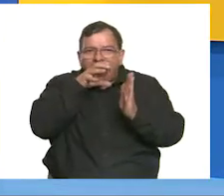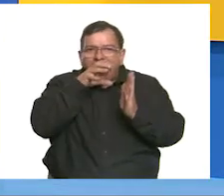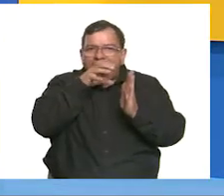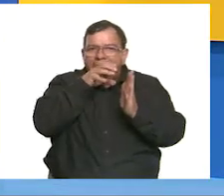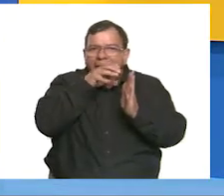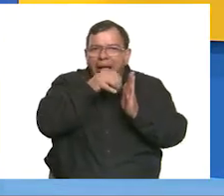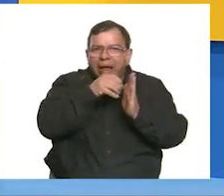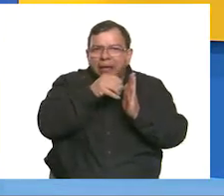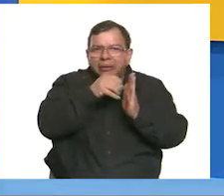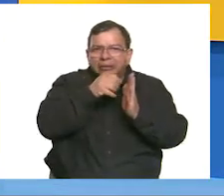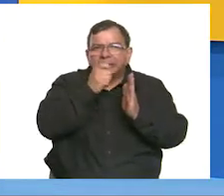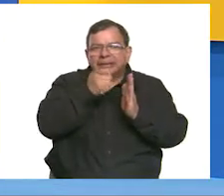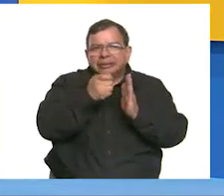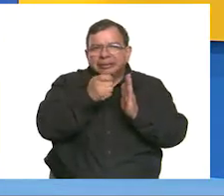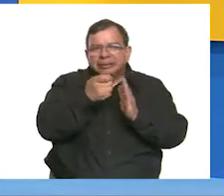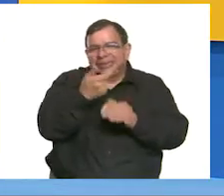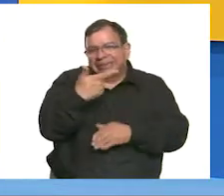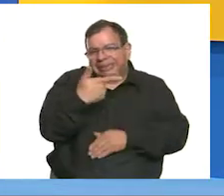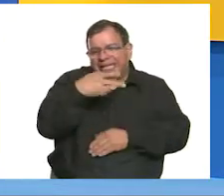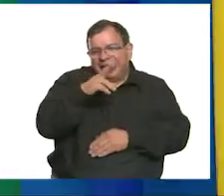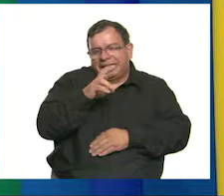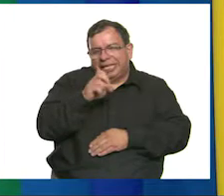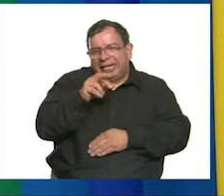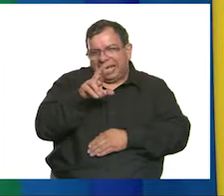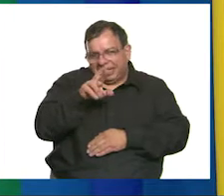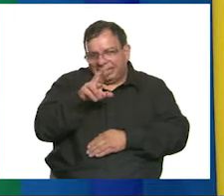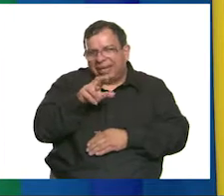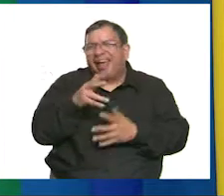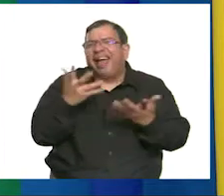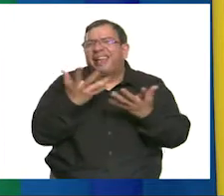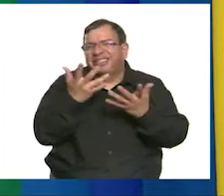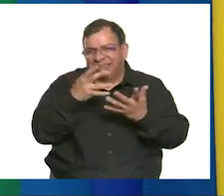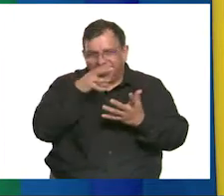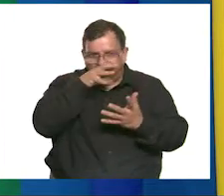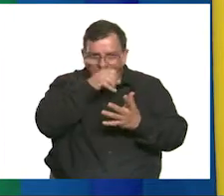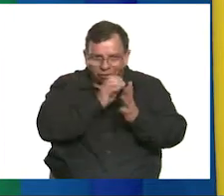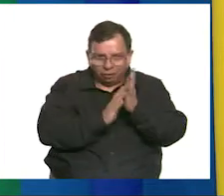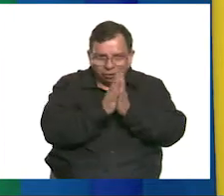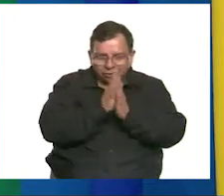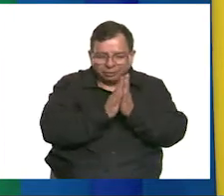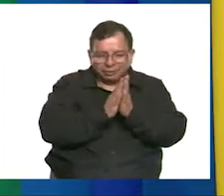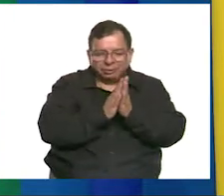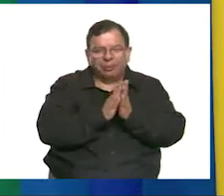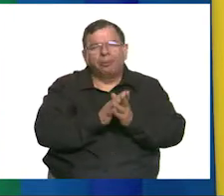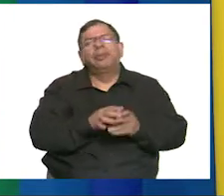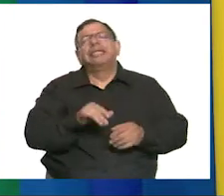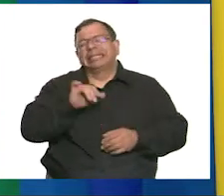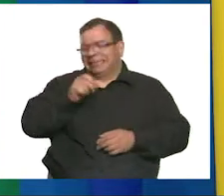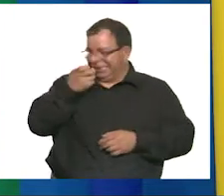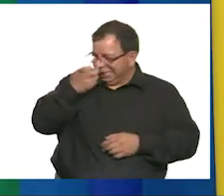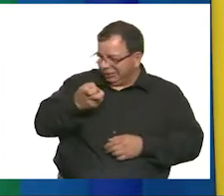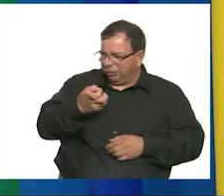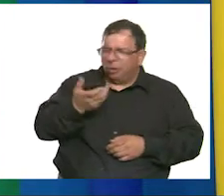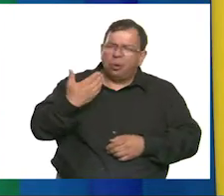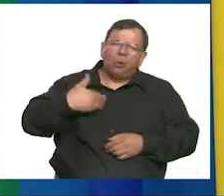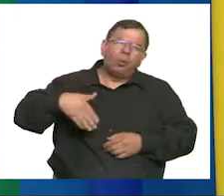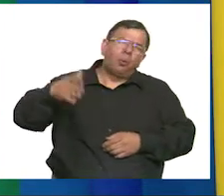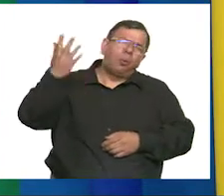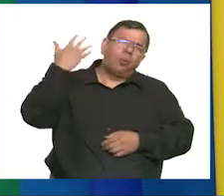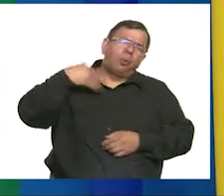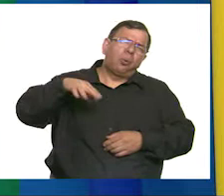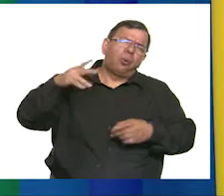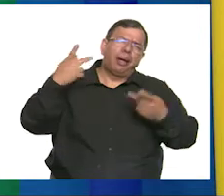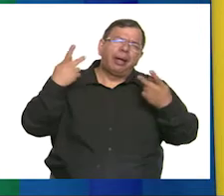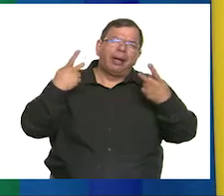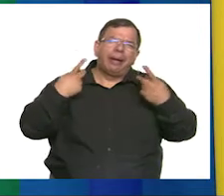Y eso es a lo que nos referimos con generar calor. Efectivamente, Juan Carlos. Desde tiempos antiguos, la humanidad ha buscado la manera